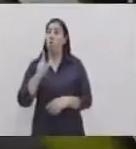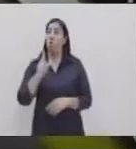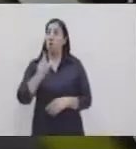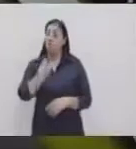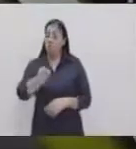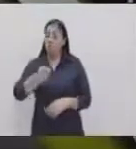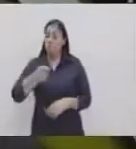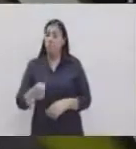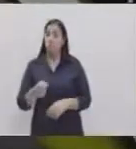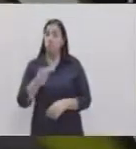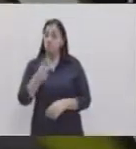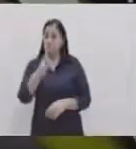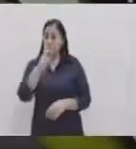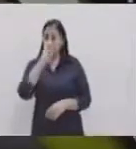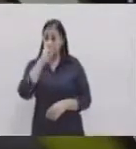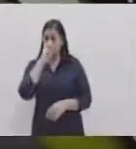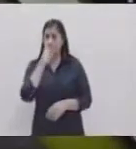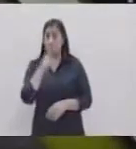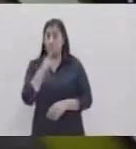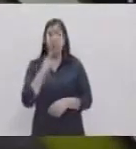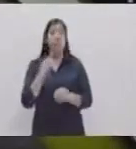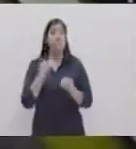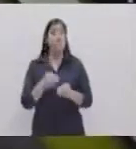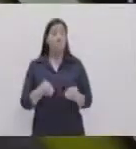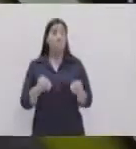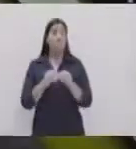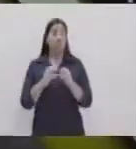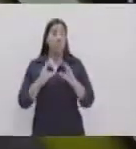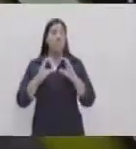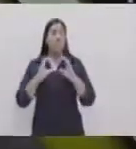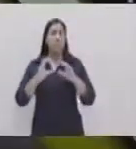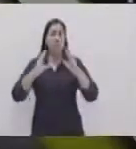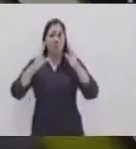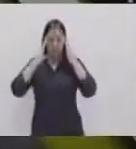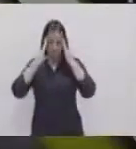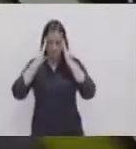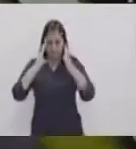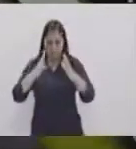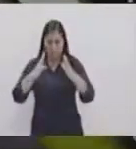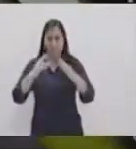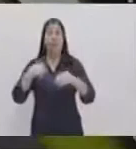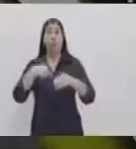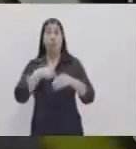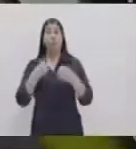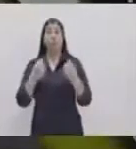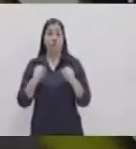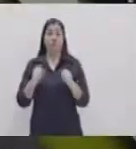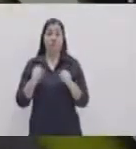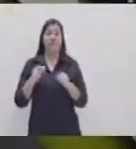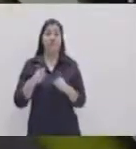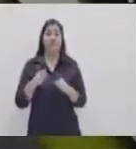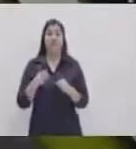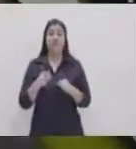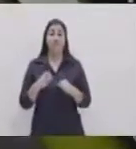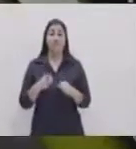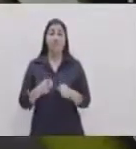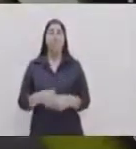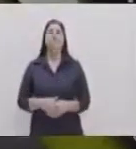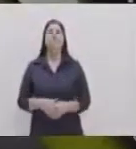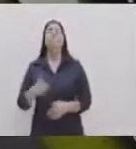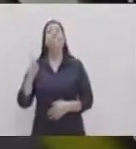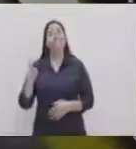estrictas. Entonces hay que tener más cuidado, estar más concentrados en lo que hacemos y tener bastantes